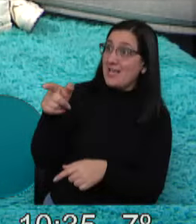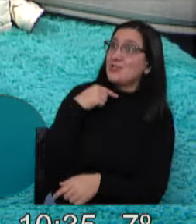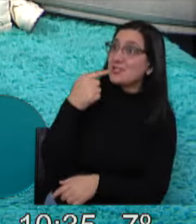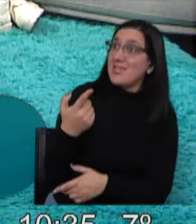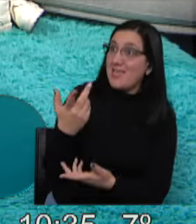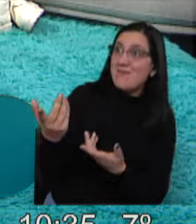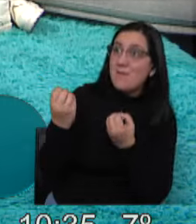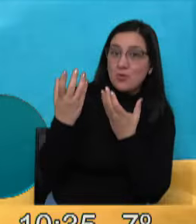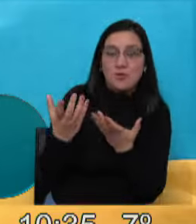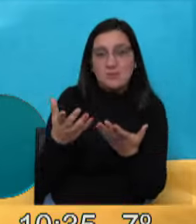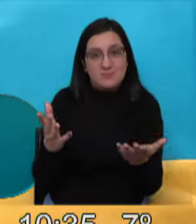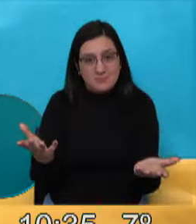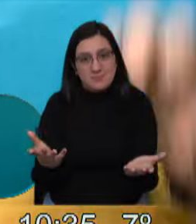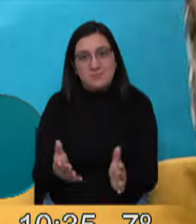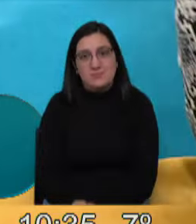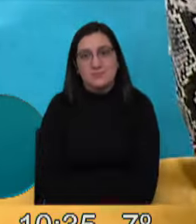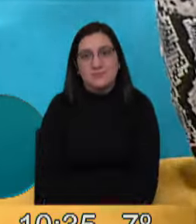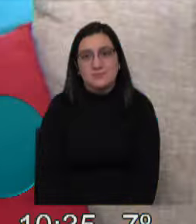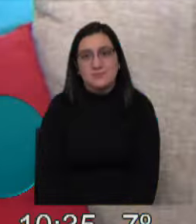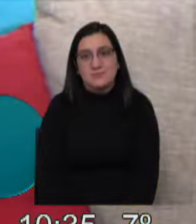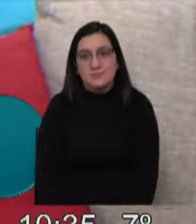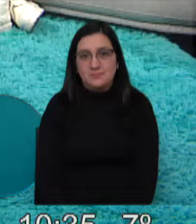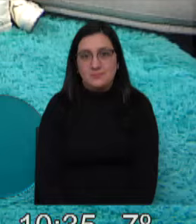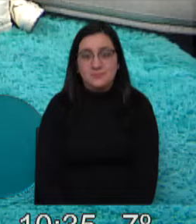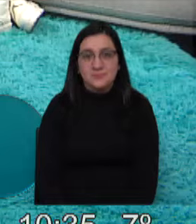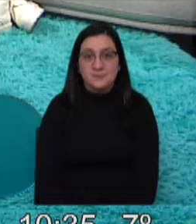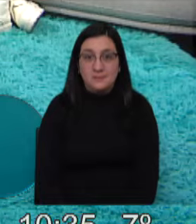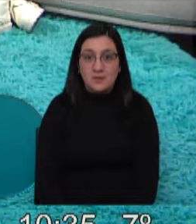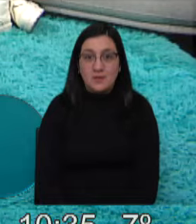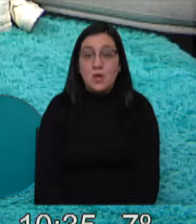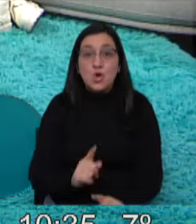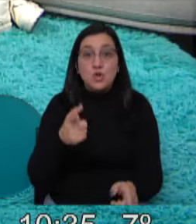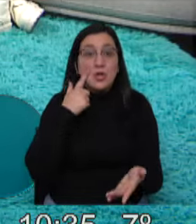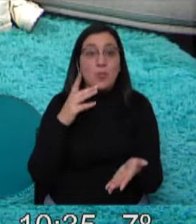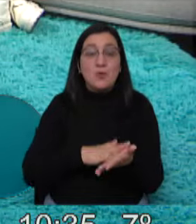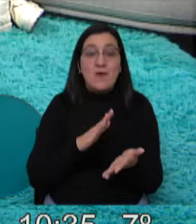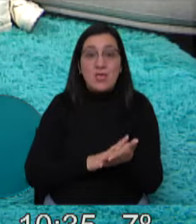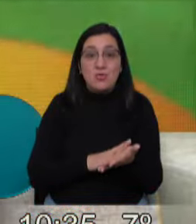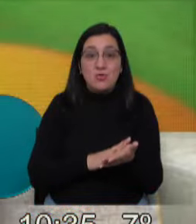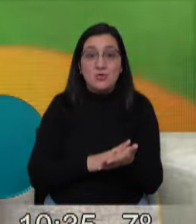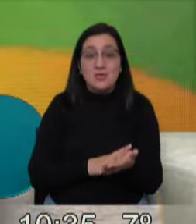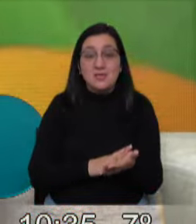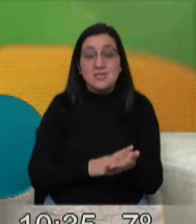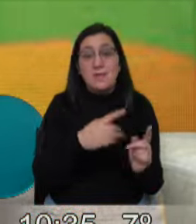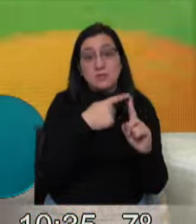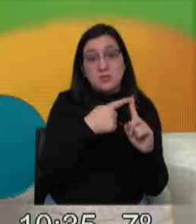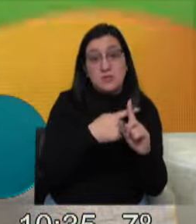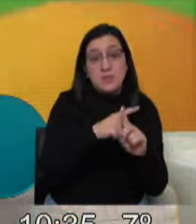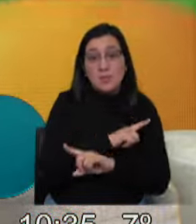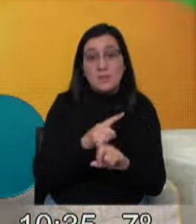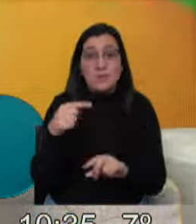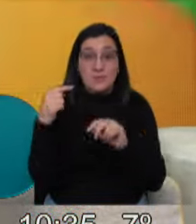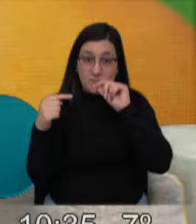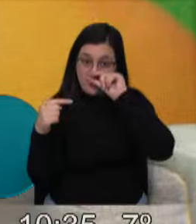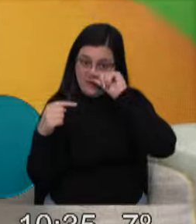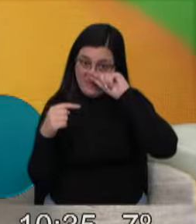bien, olvídate que me lastimé, colágeno. Y en criollo, no está comprobado que haga bien, pero tampoco, o sea,